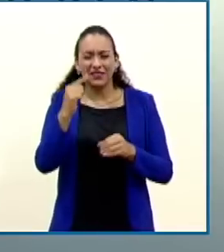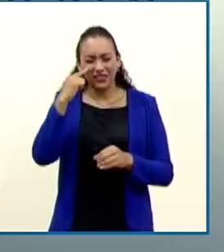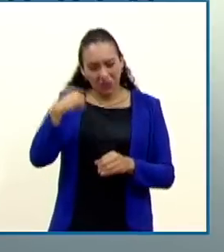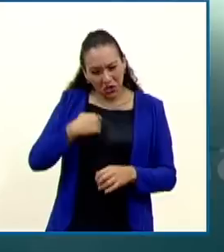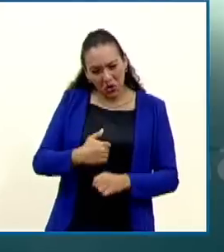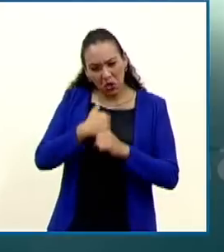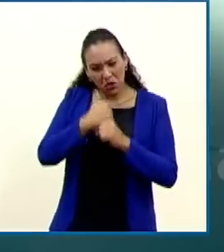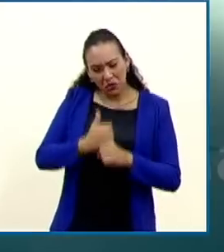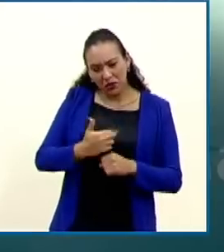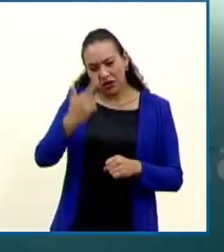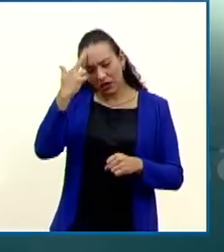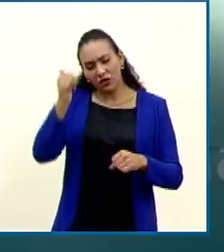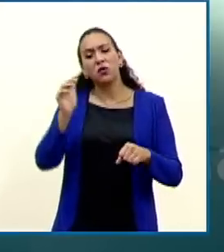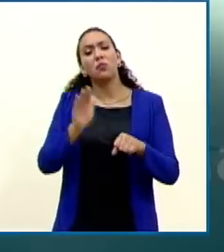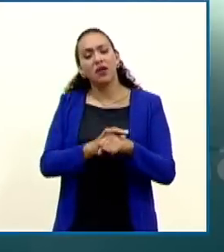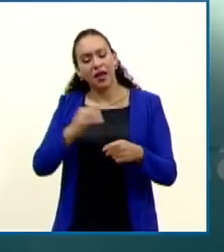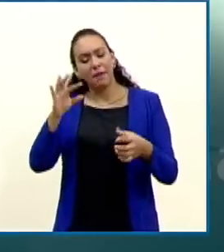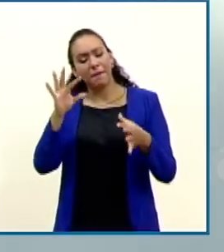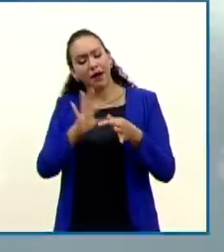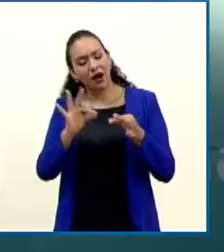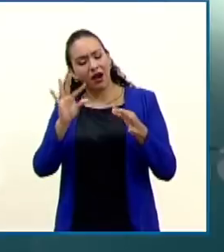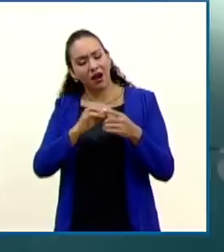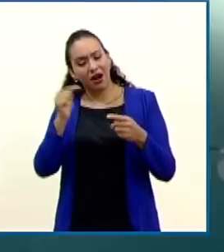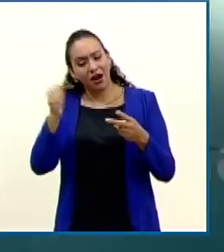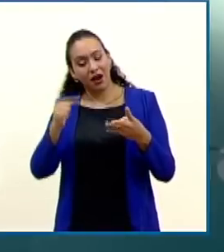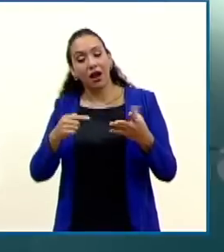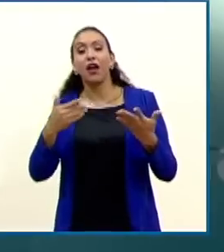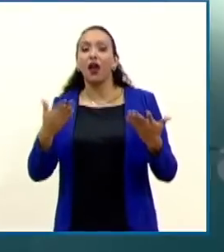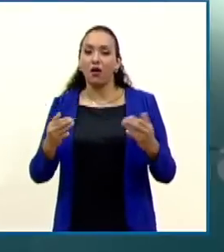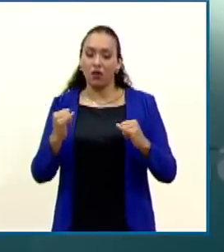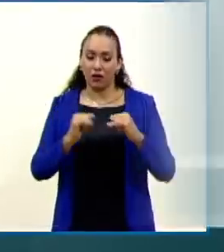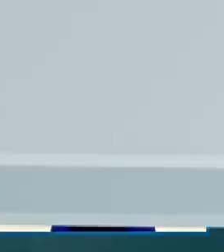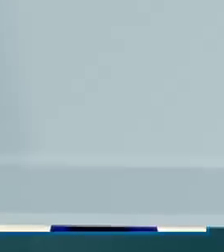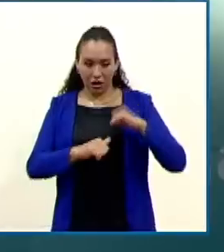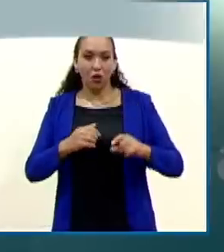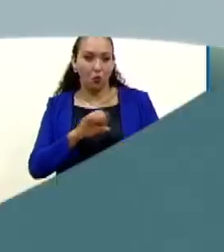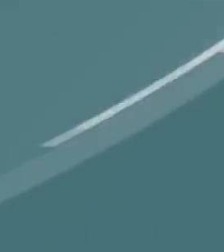trata, de que el tribunal pueda conocer su situación.